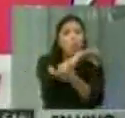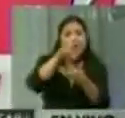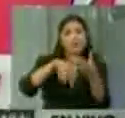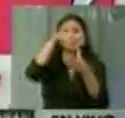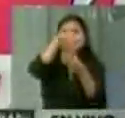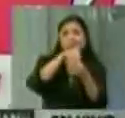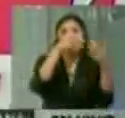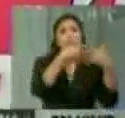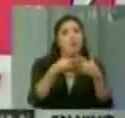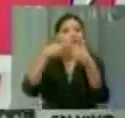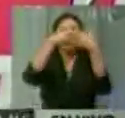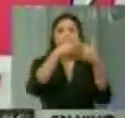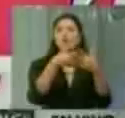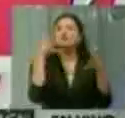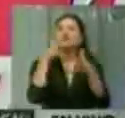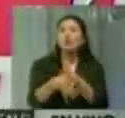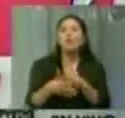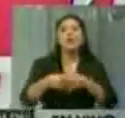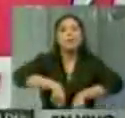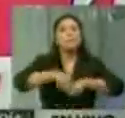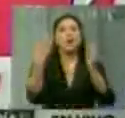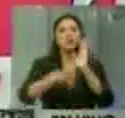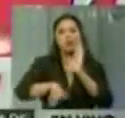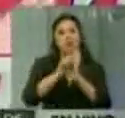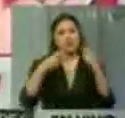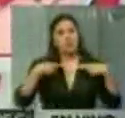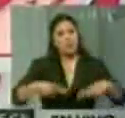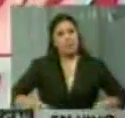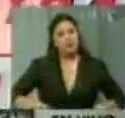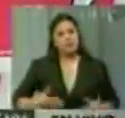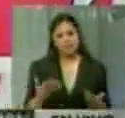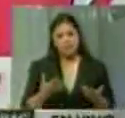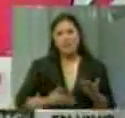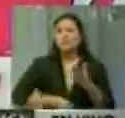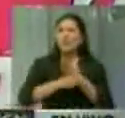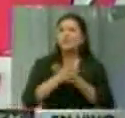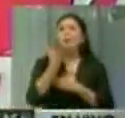en Estados Unidos con el tema de la violación de los derechos humanos. Todavía no han cerrado Guantánamo, por ejemplo.